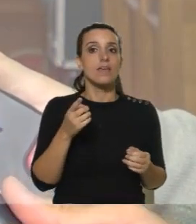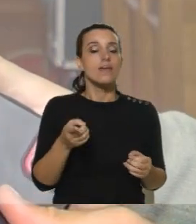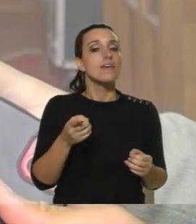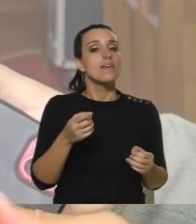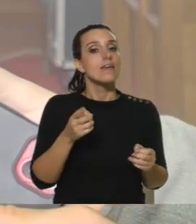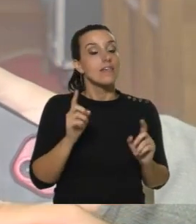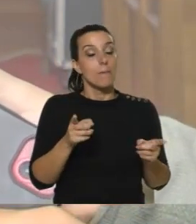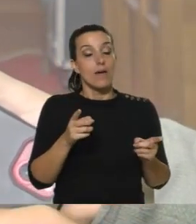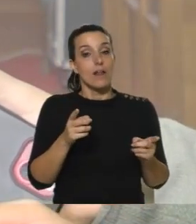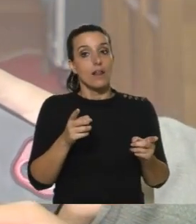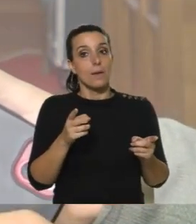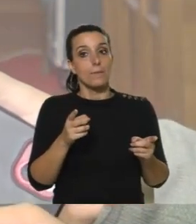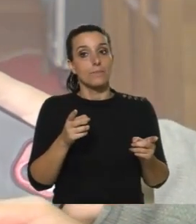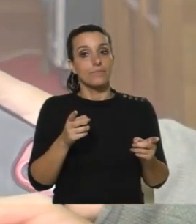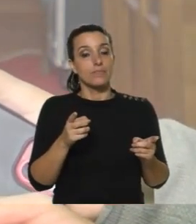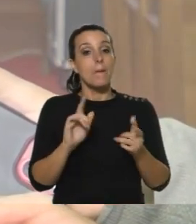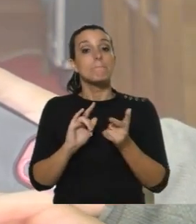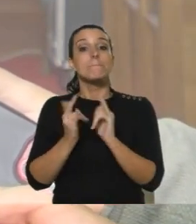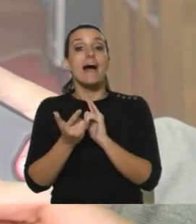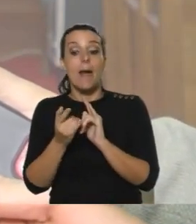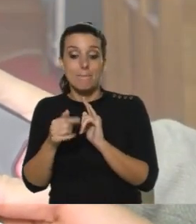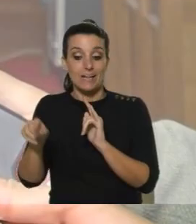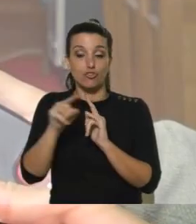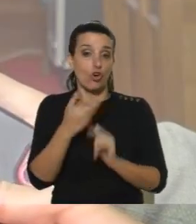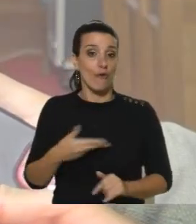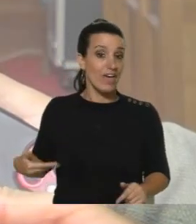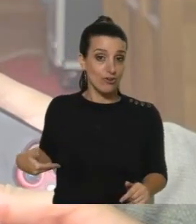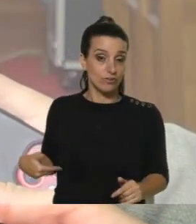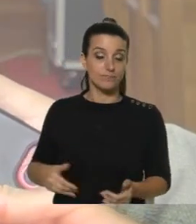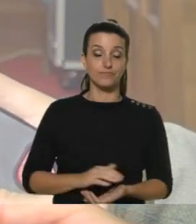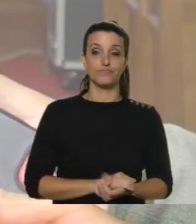resorte de de los parlamentos y de los gobiernos